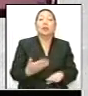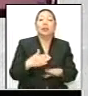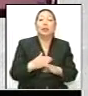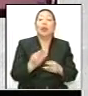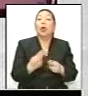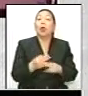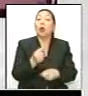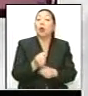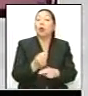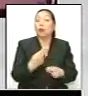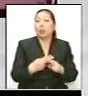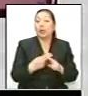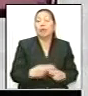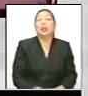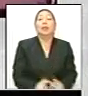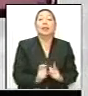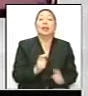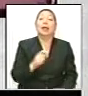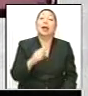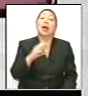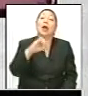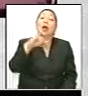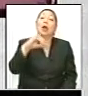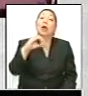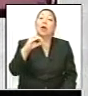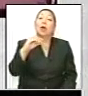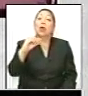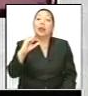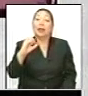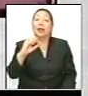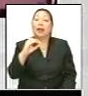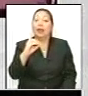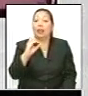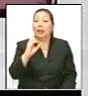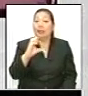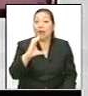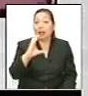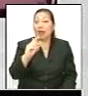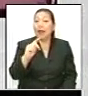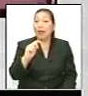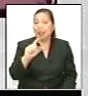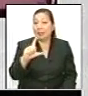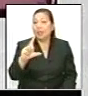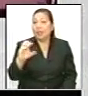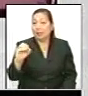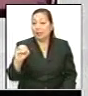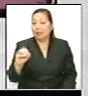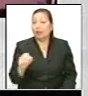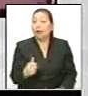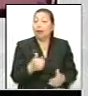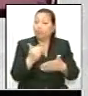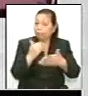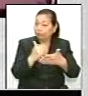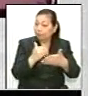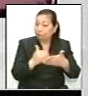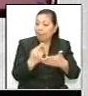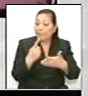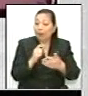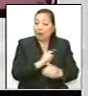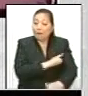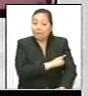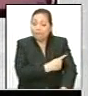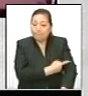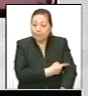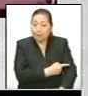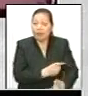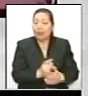Alternativo y Lucha contra las Drogas, el congresista Jorge del Castillo. Paralelamente, el Grupo de Trabajo de Coordinación y Seguimiento a la Agenda para el Fortalecimiento